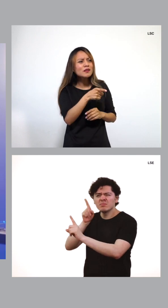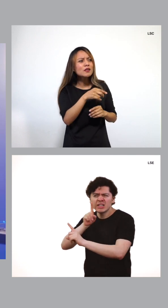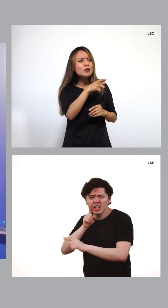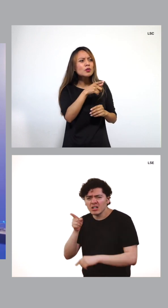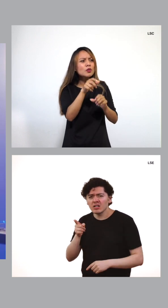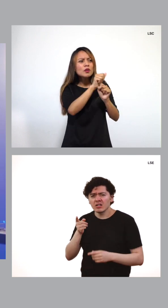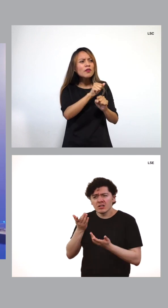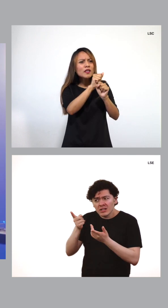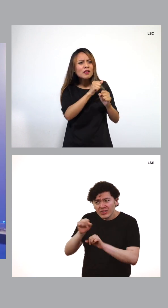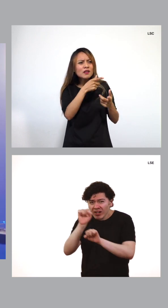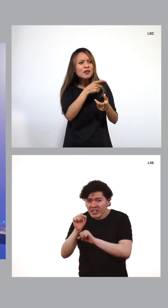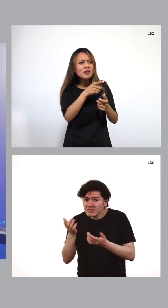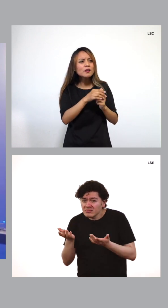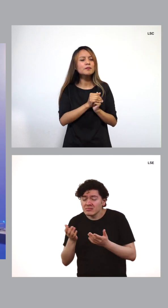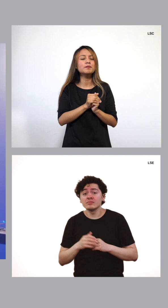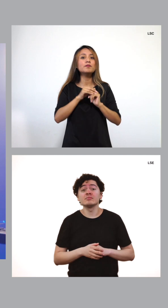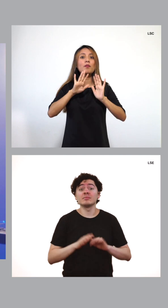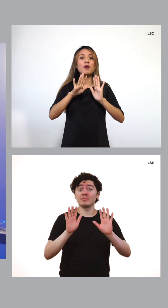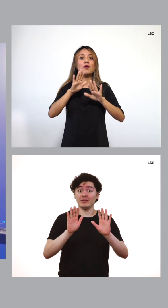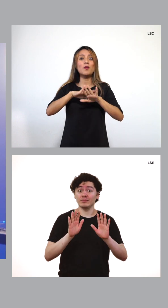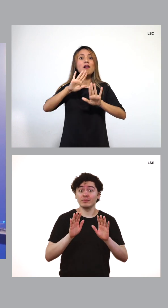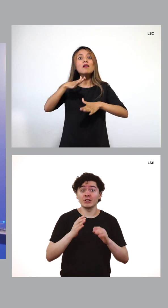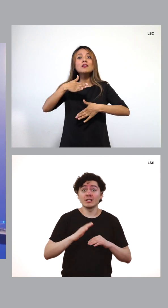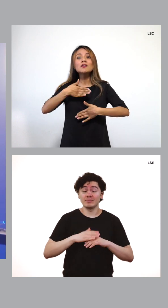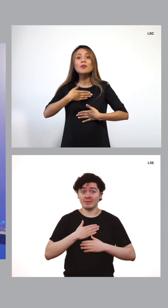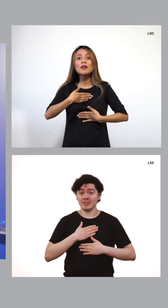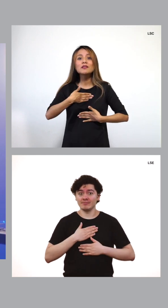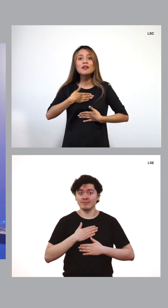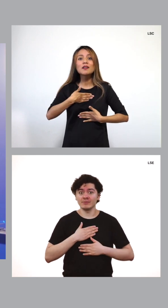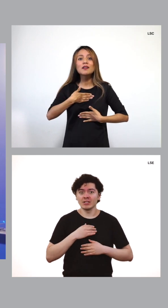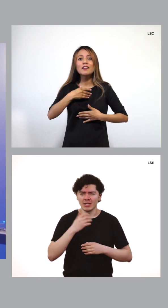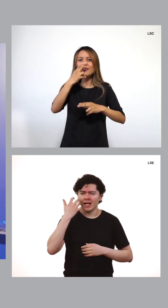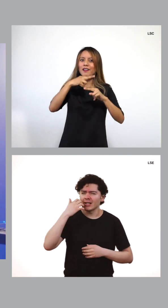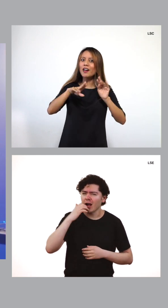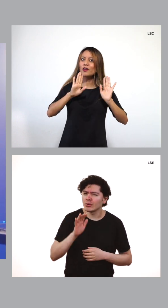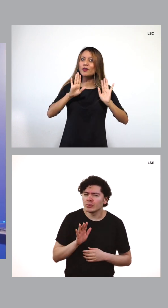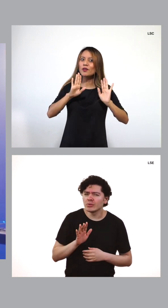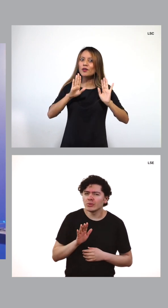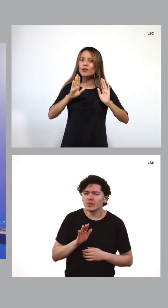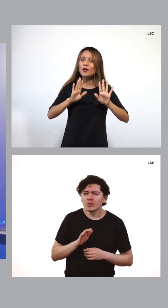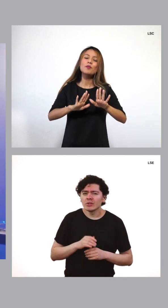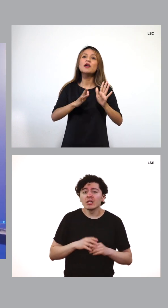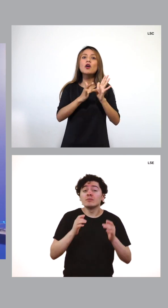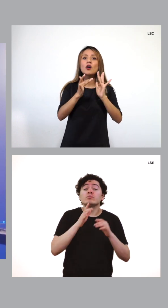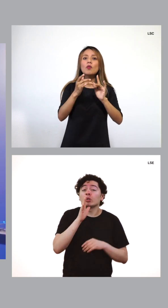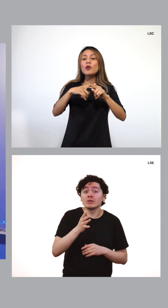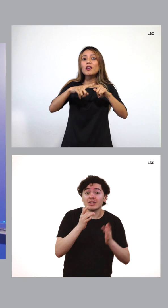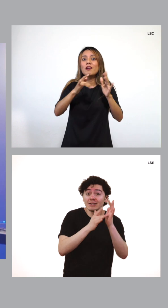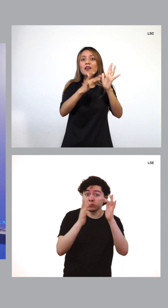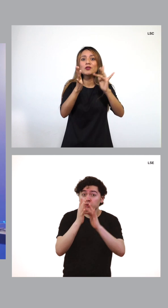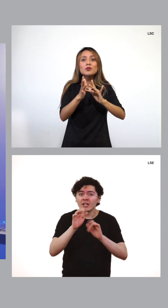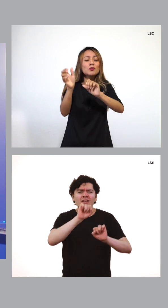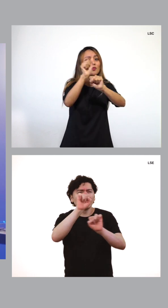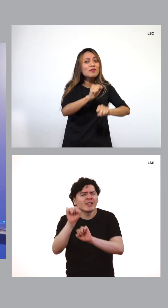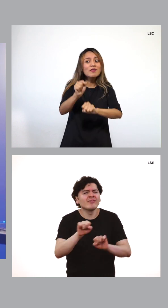Mira lo que dice el versículo 14. Pero para sorpresa, es raro que esto sucediera. Jesús defendía